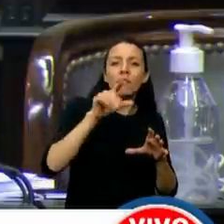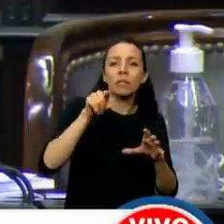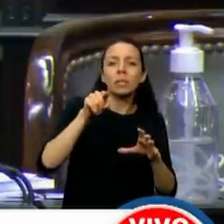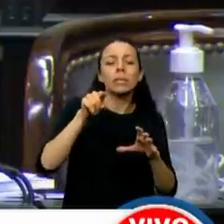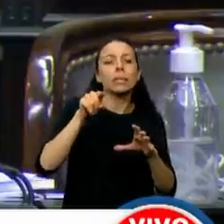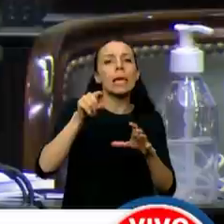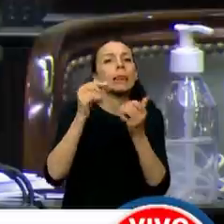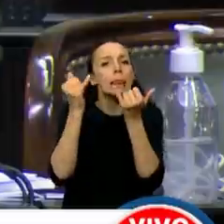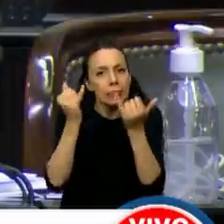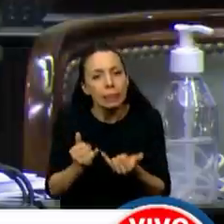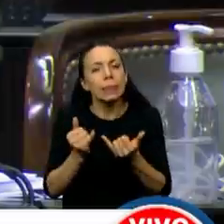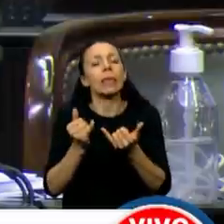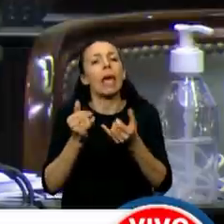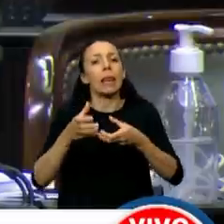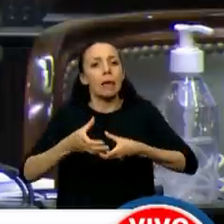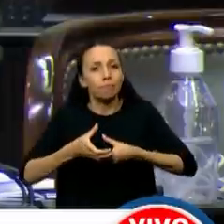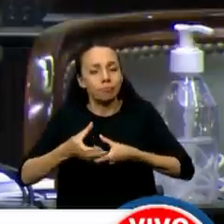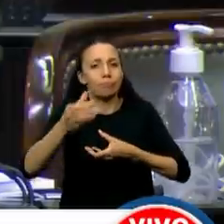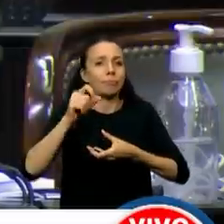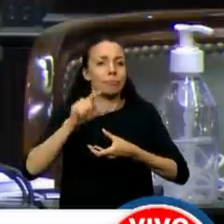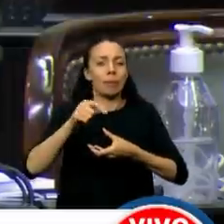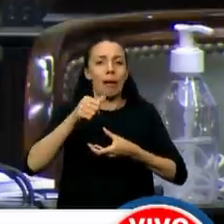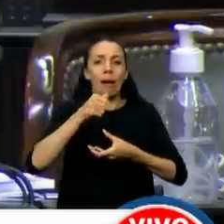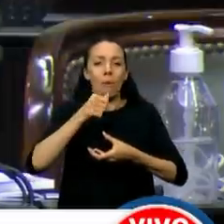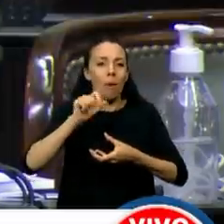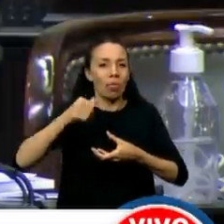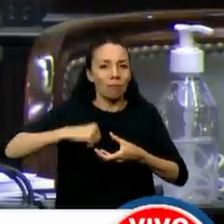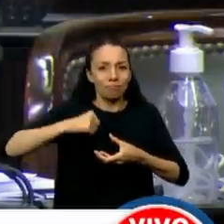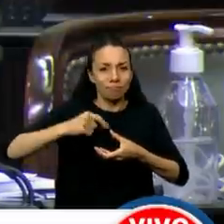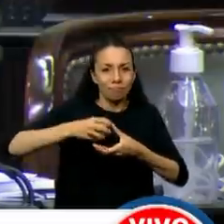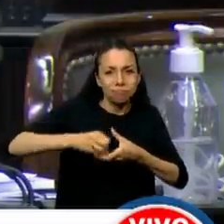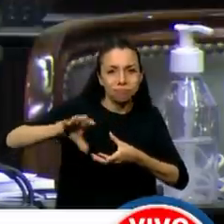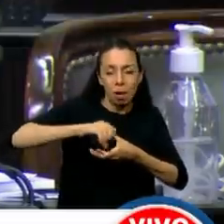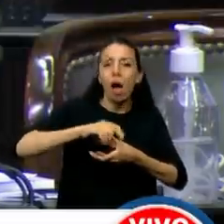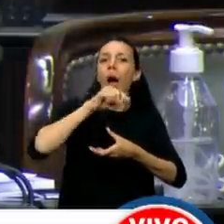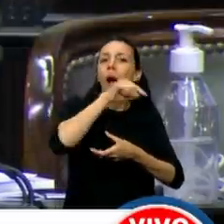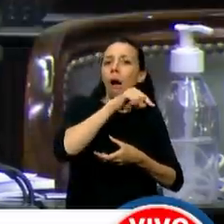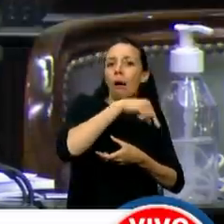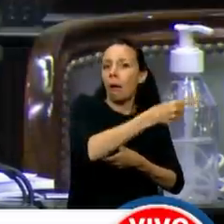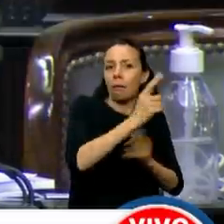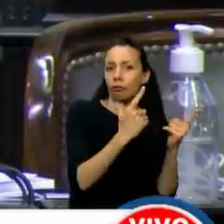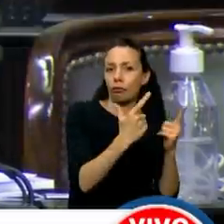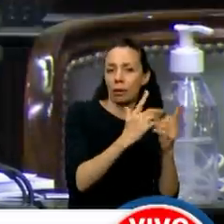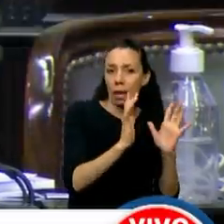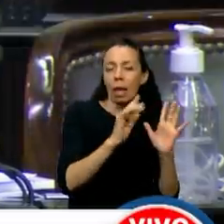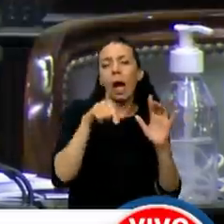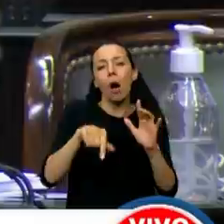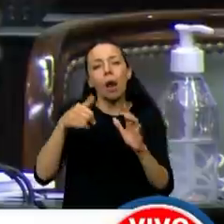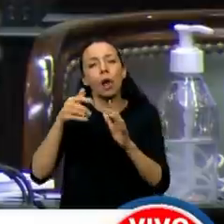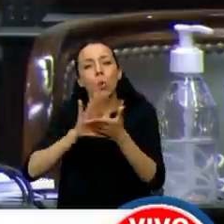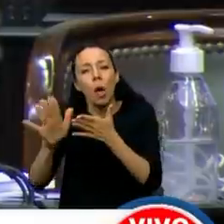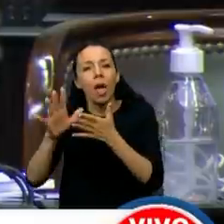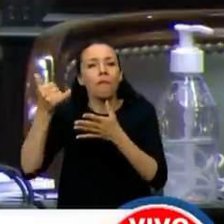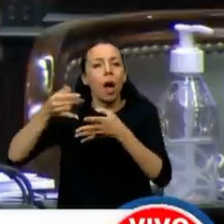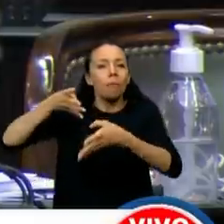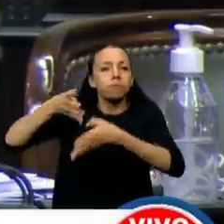de las aguas negras si bien ahora se está por licitar un grupo de bombas que va a acelerar el escurrimiento del agua podría